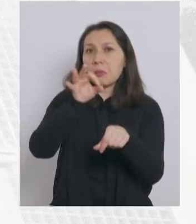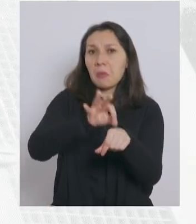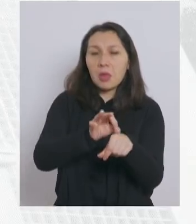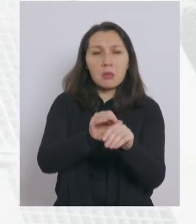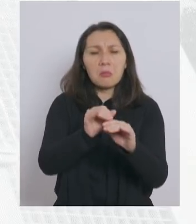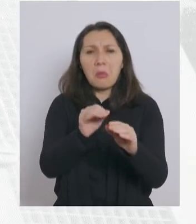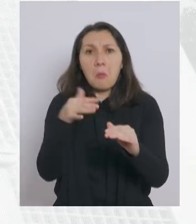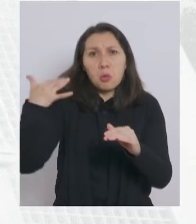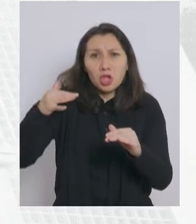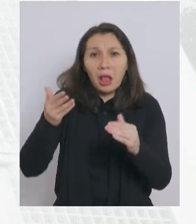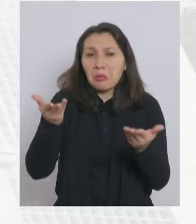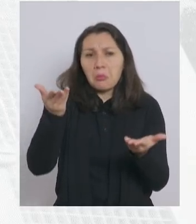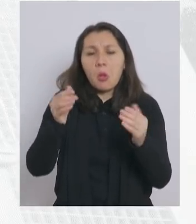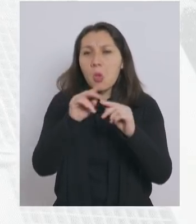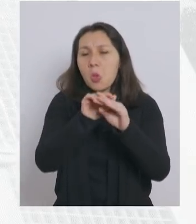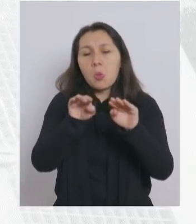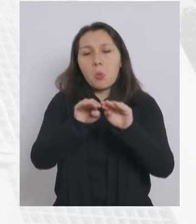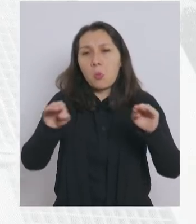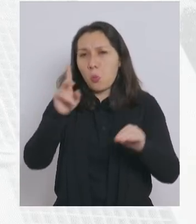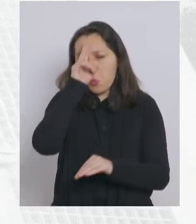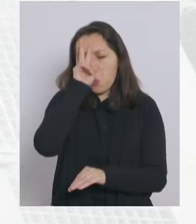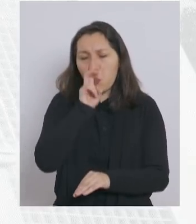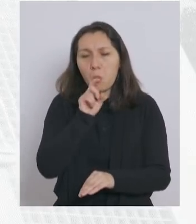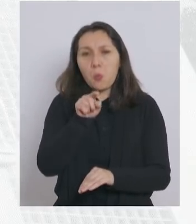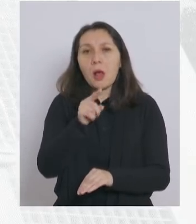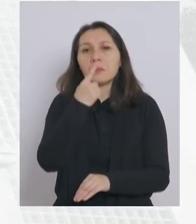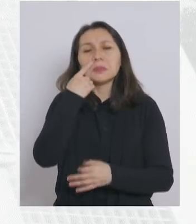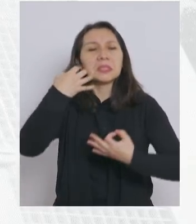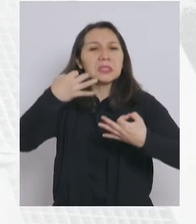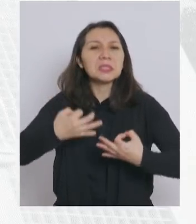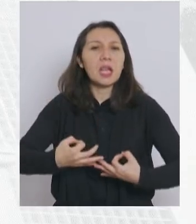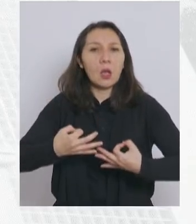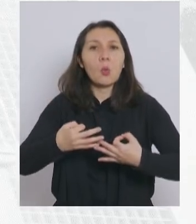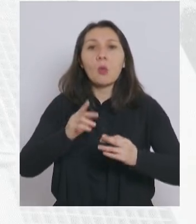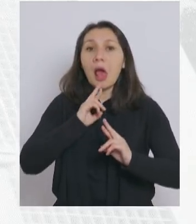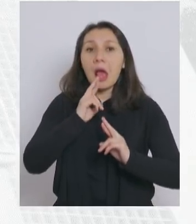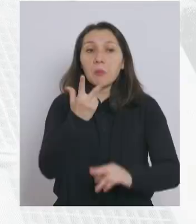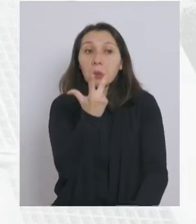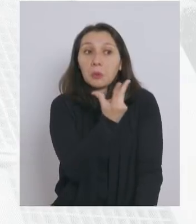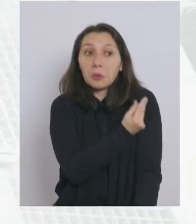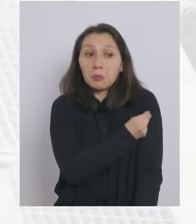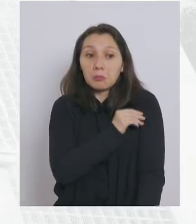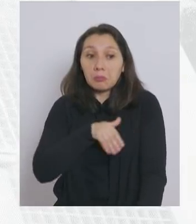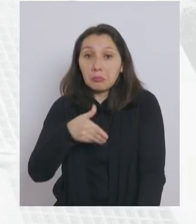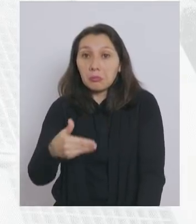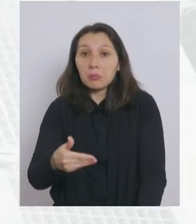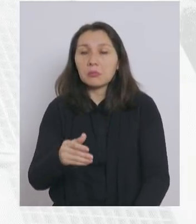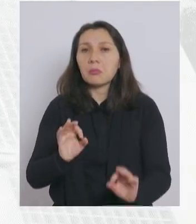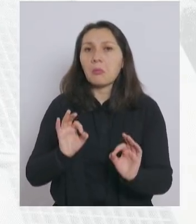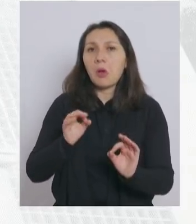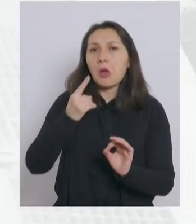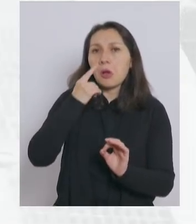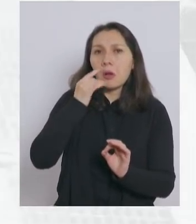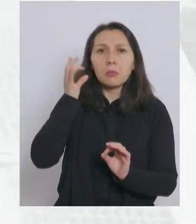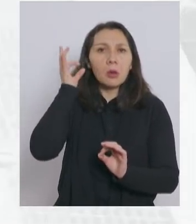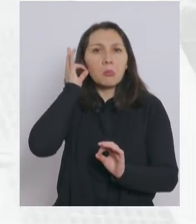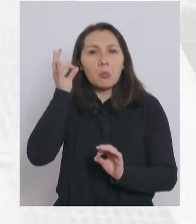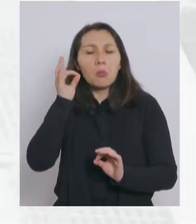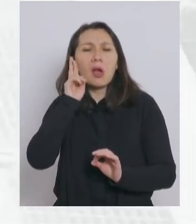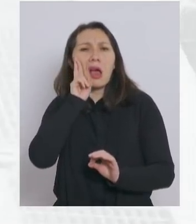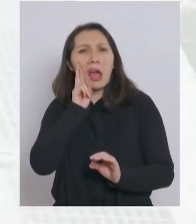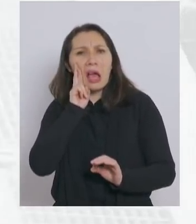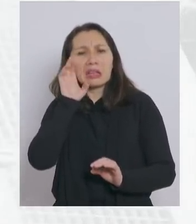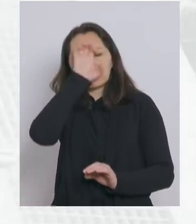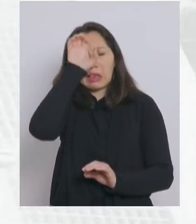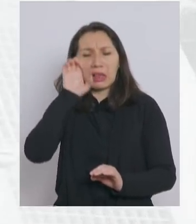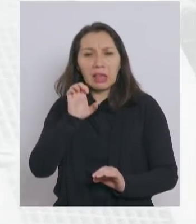clínicamente relevante entre el perfil de seguridad ni rectogenicidad de la vacuna según el sexo, la raza, la etnia,